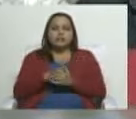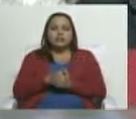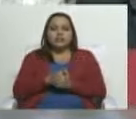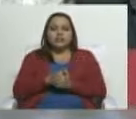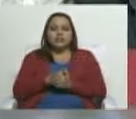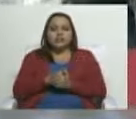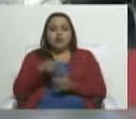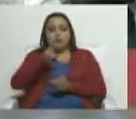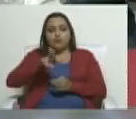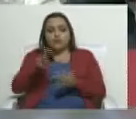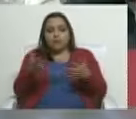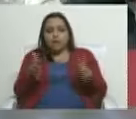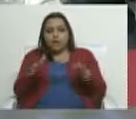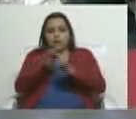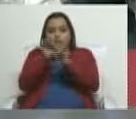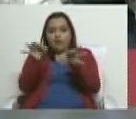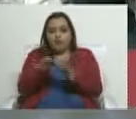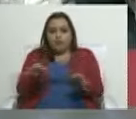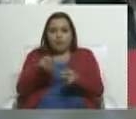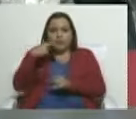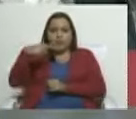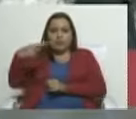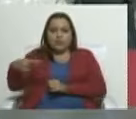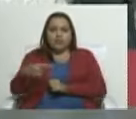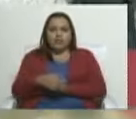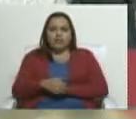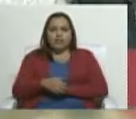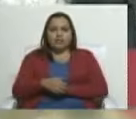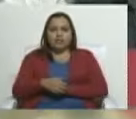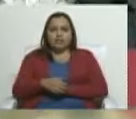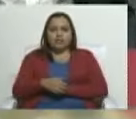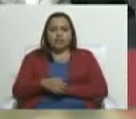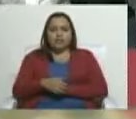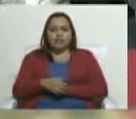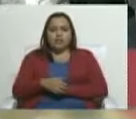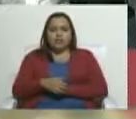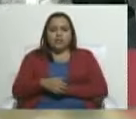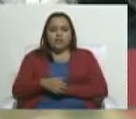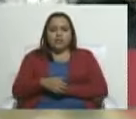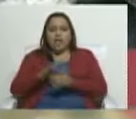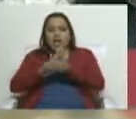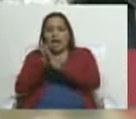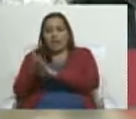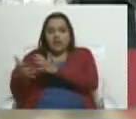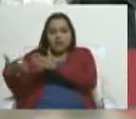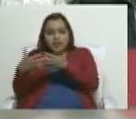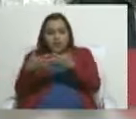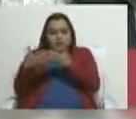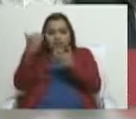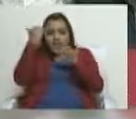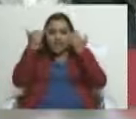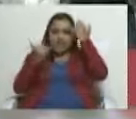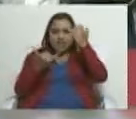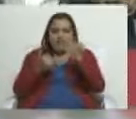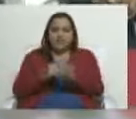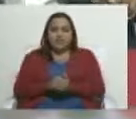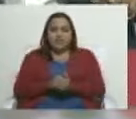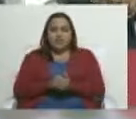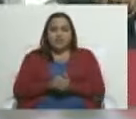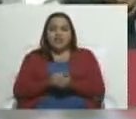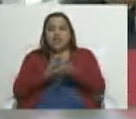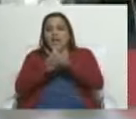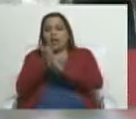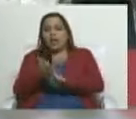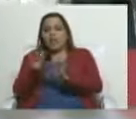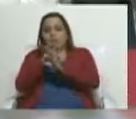del miedo como un vehículo de acción política. Es la sustitución del debate de las ideas, es la sustitución del debate y la arenga